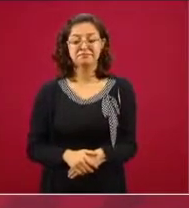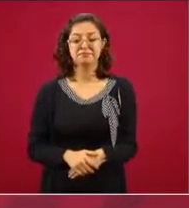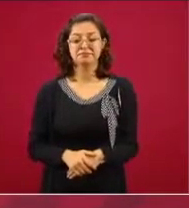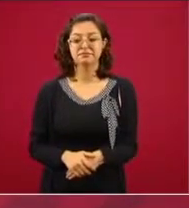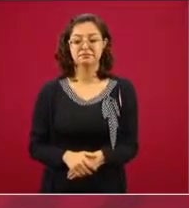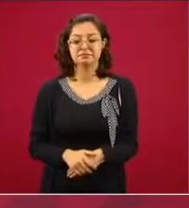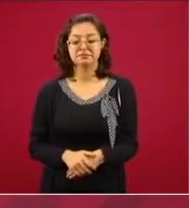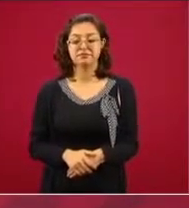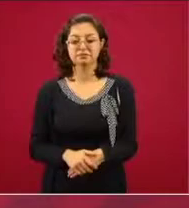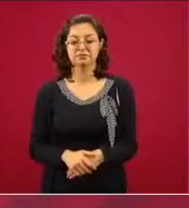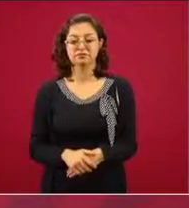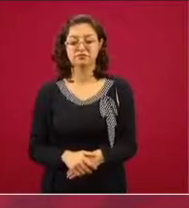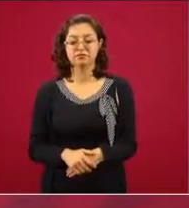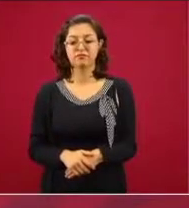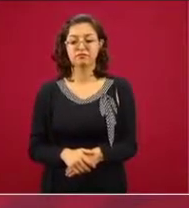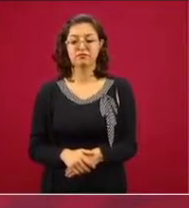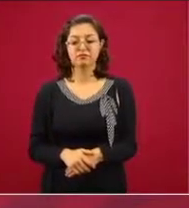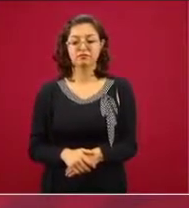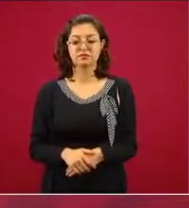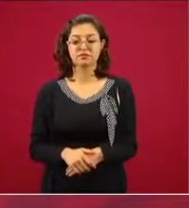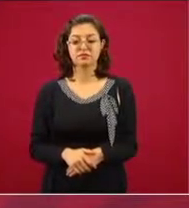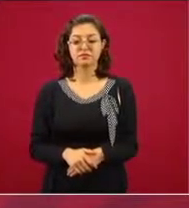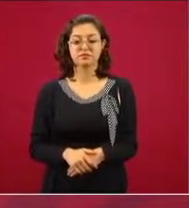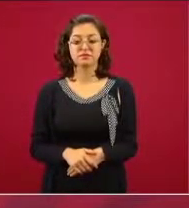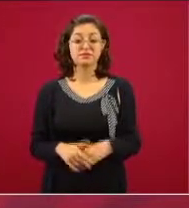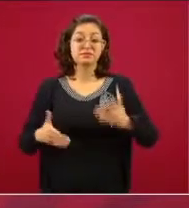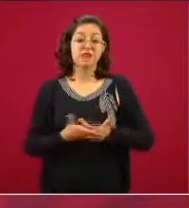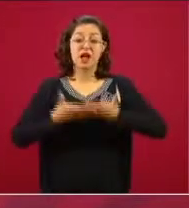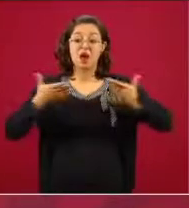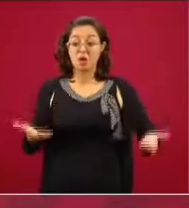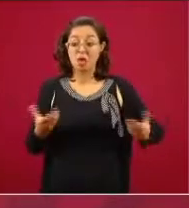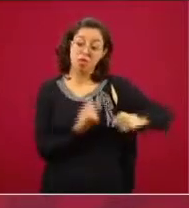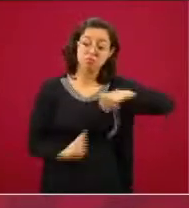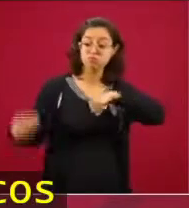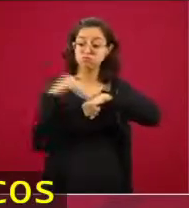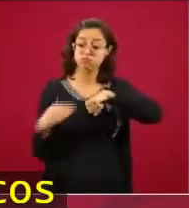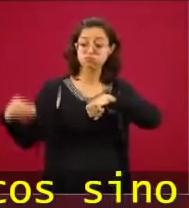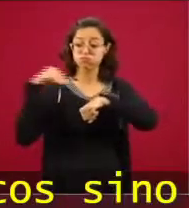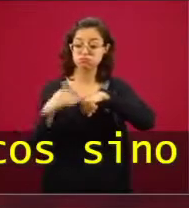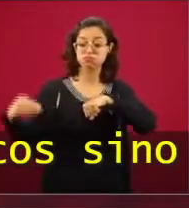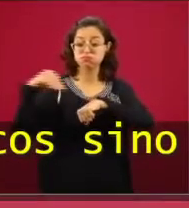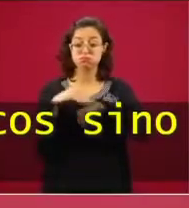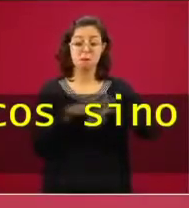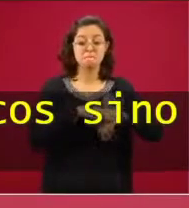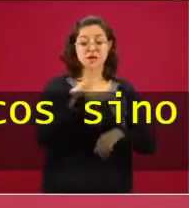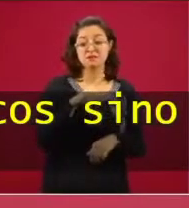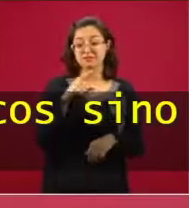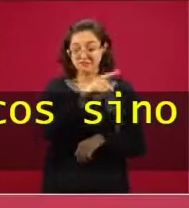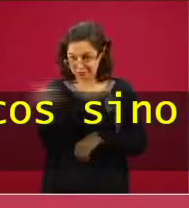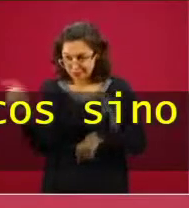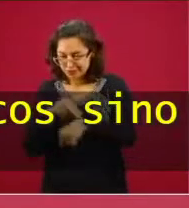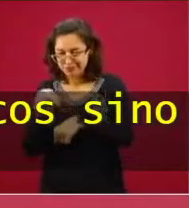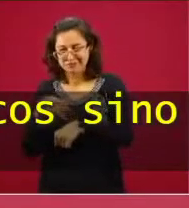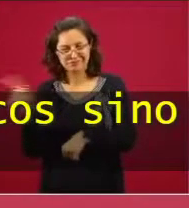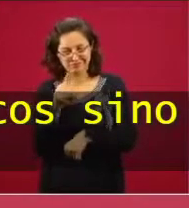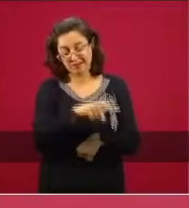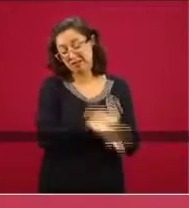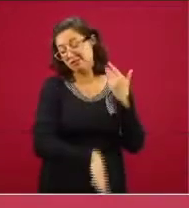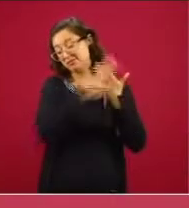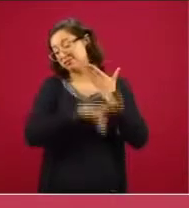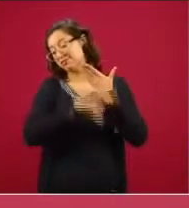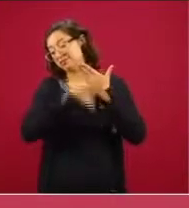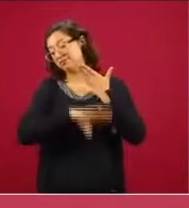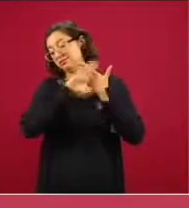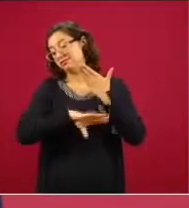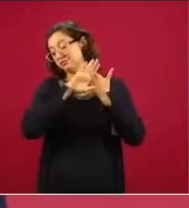Ahora quién sabe qué van a decir, no los médicos sino los adversarios,